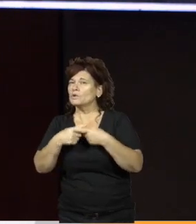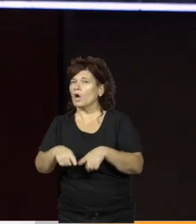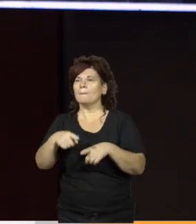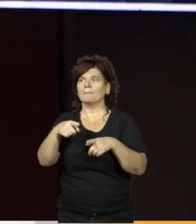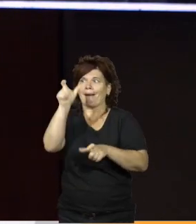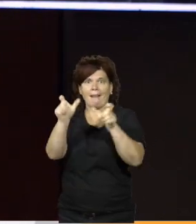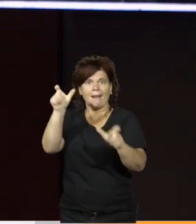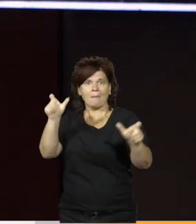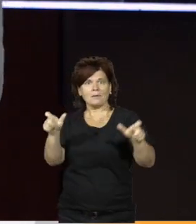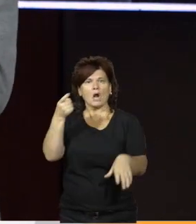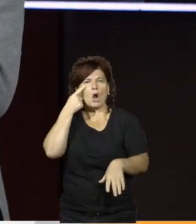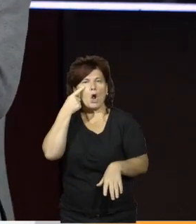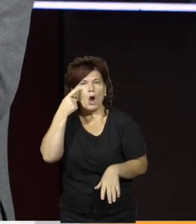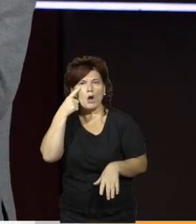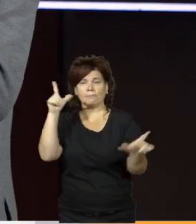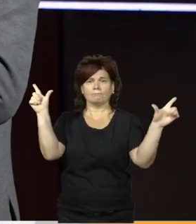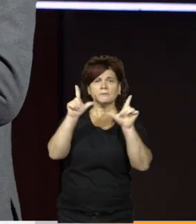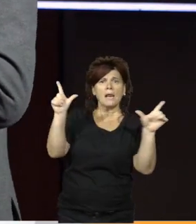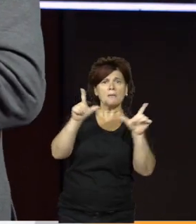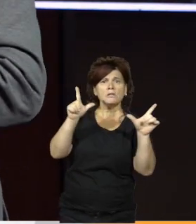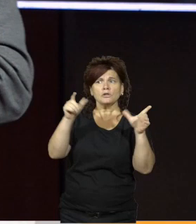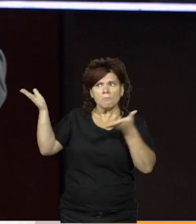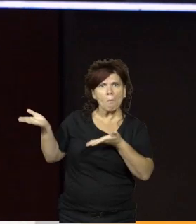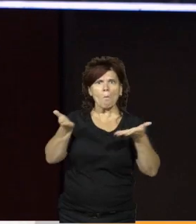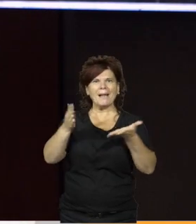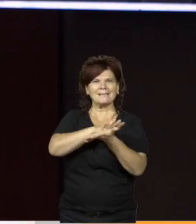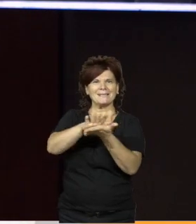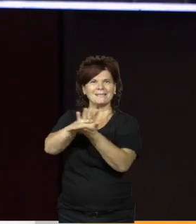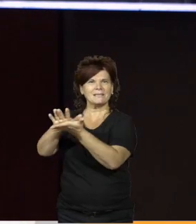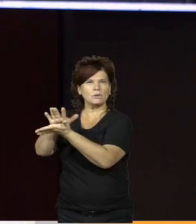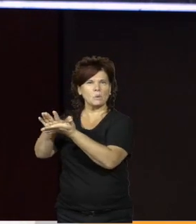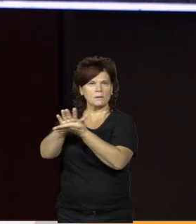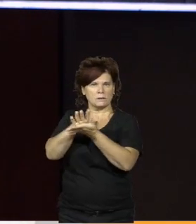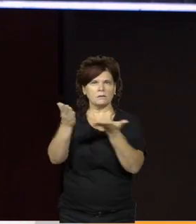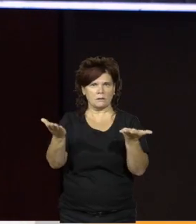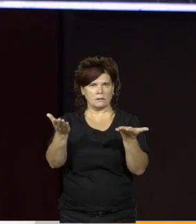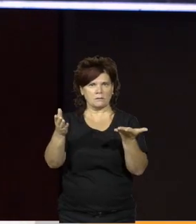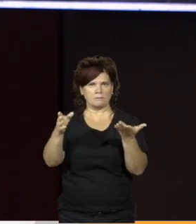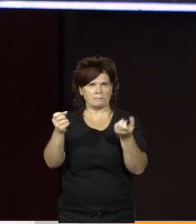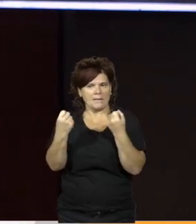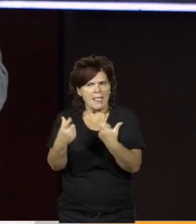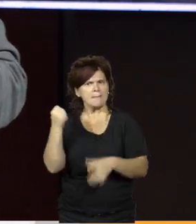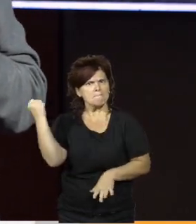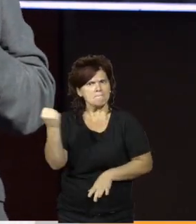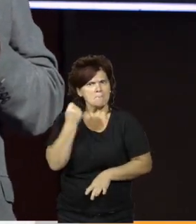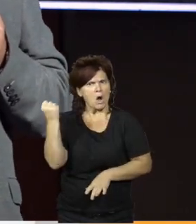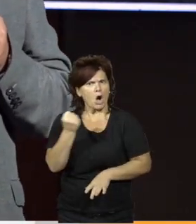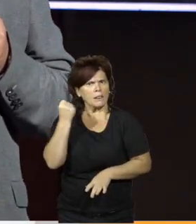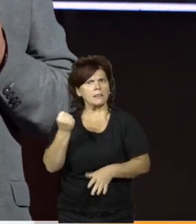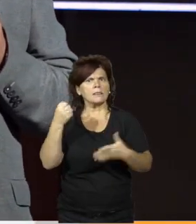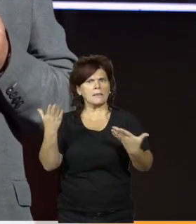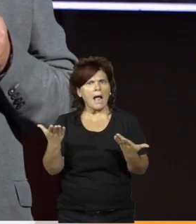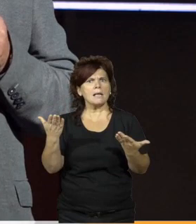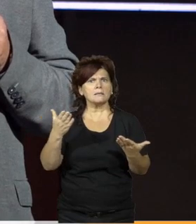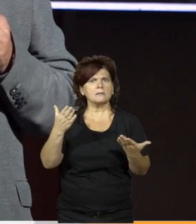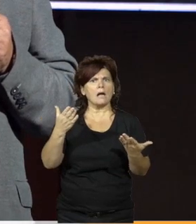gente, que la televisión hable de estas cosas, que las radios hablen de estas cosas, que le den la importancia que tiene que tener un cardenal amarillo,